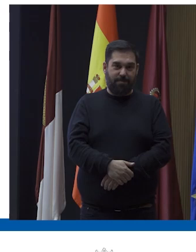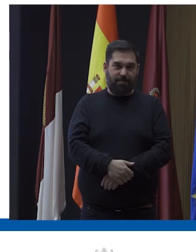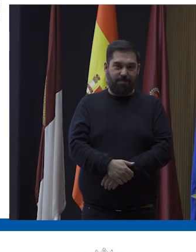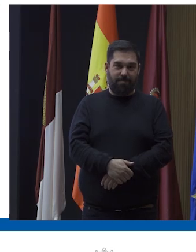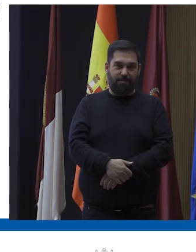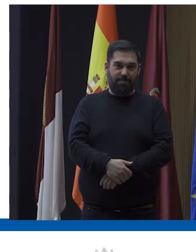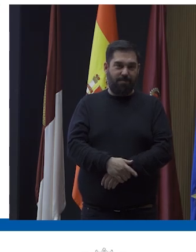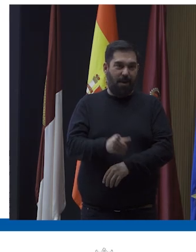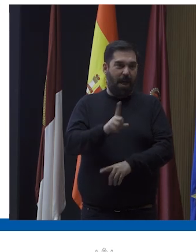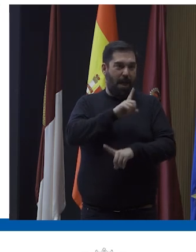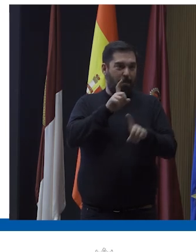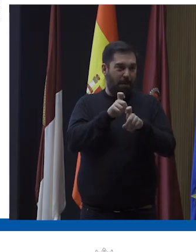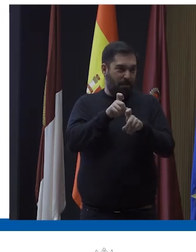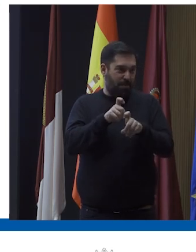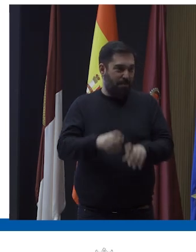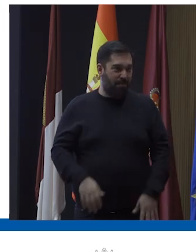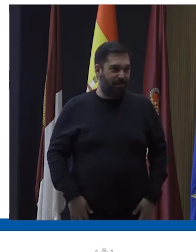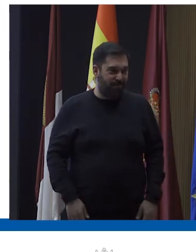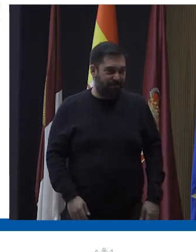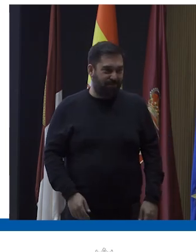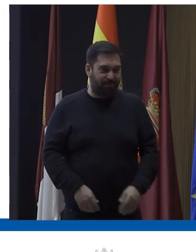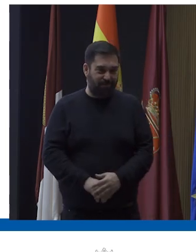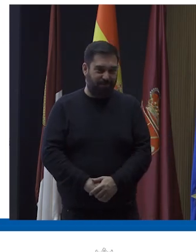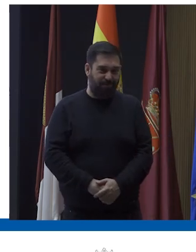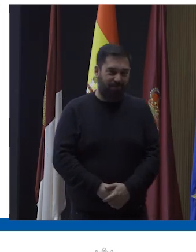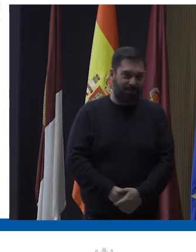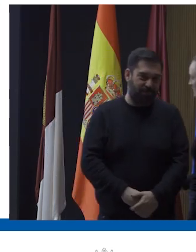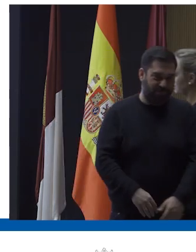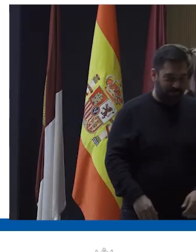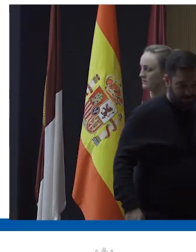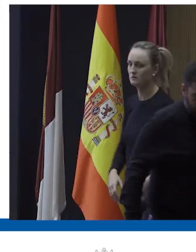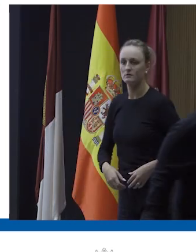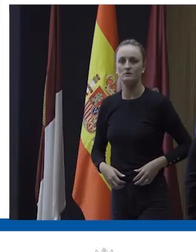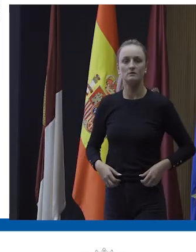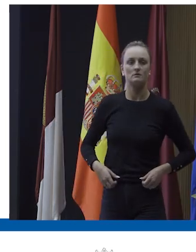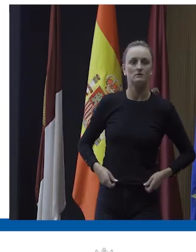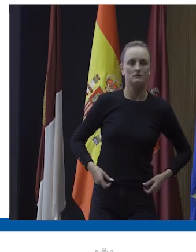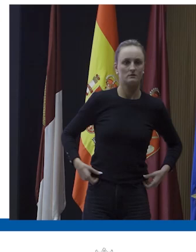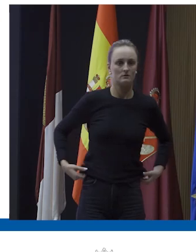Sí, un segundo, voy para allá. No sé si lo pueden pasar.